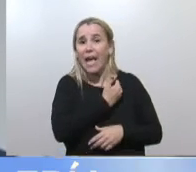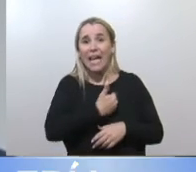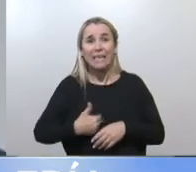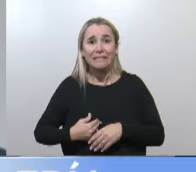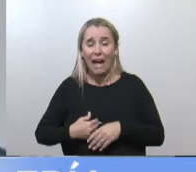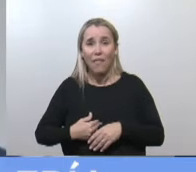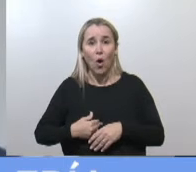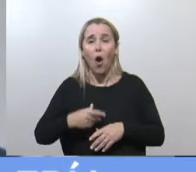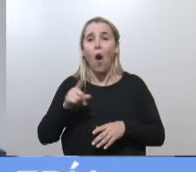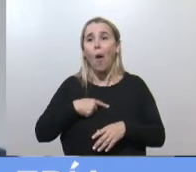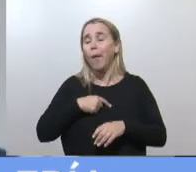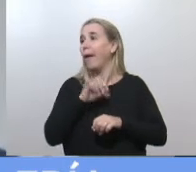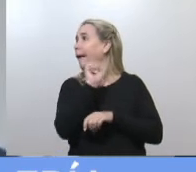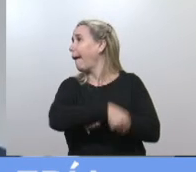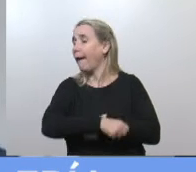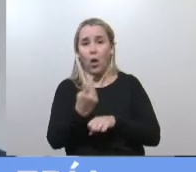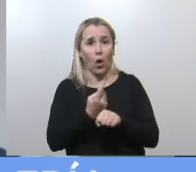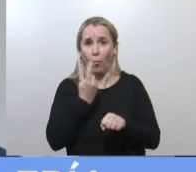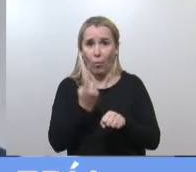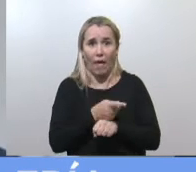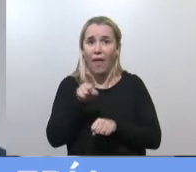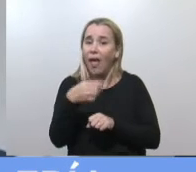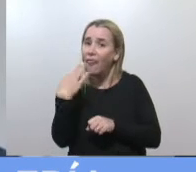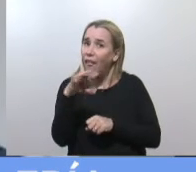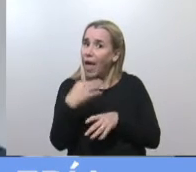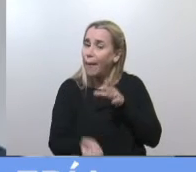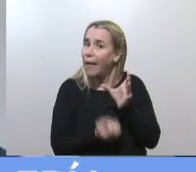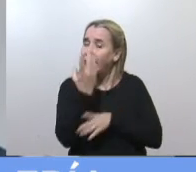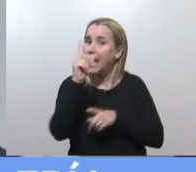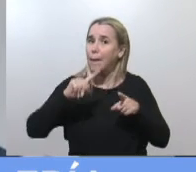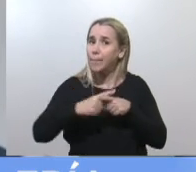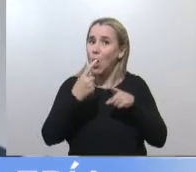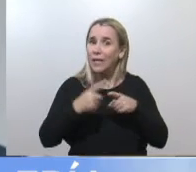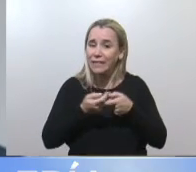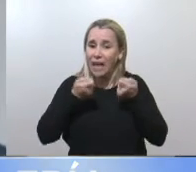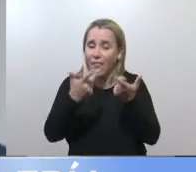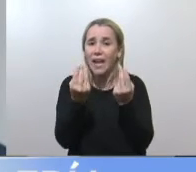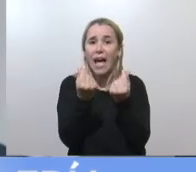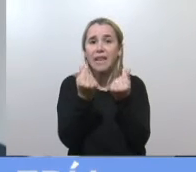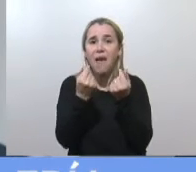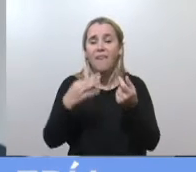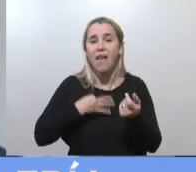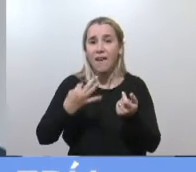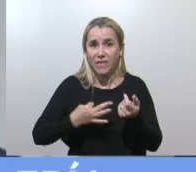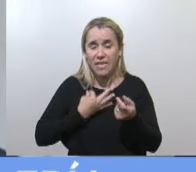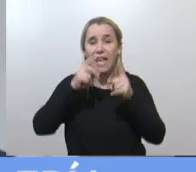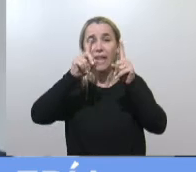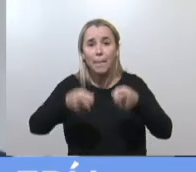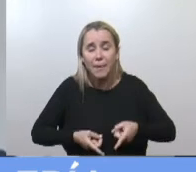estar ausente y debe generar políticas que tengan que ver con la calidad de vida de las personas y también con el desarrollo